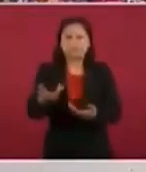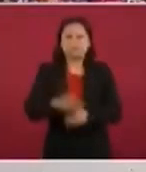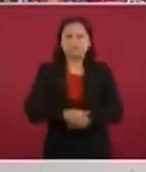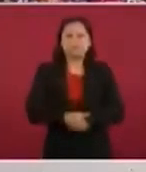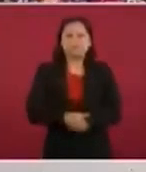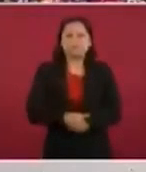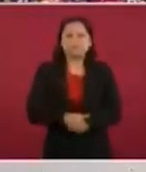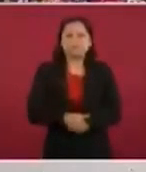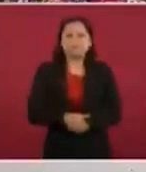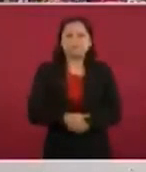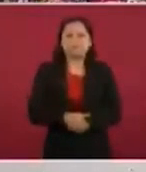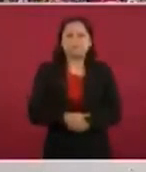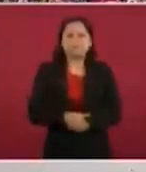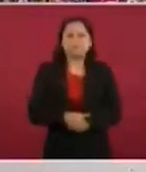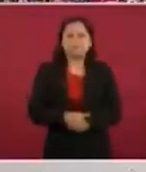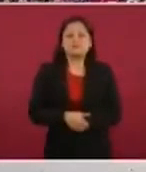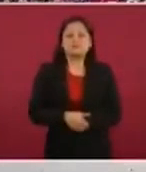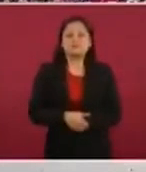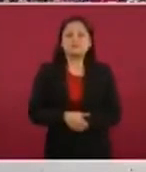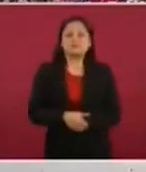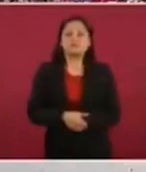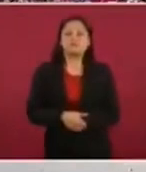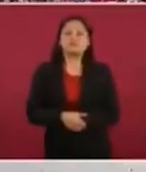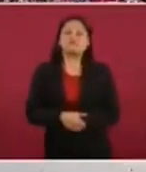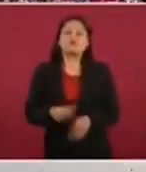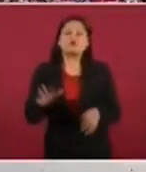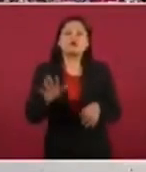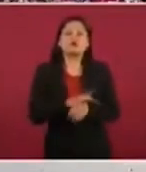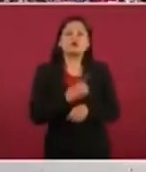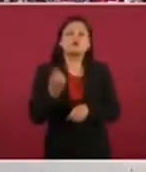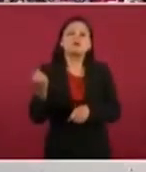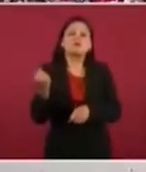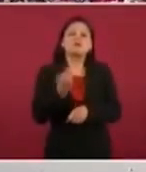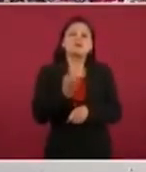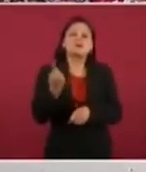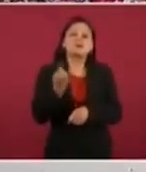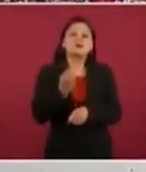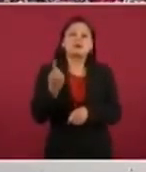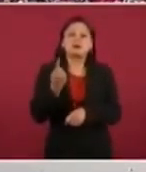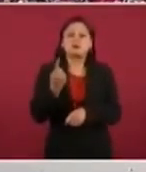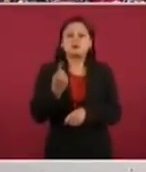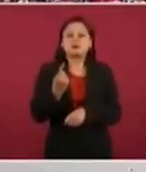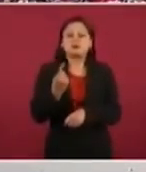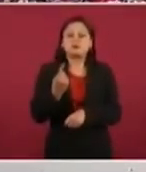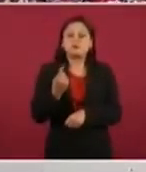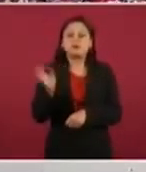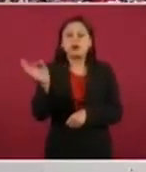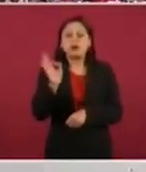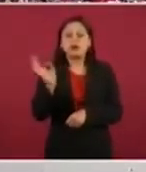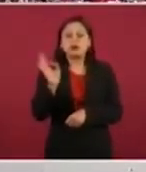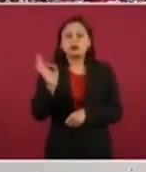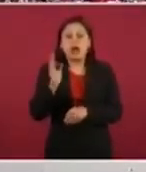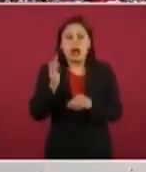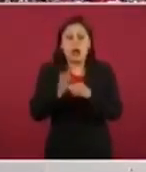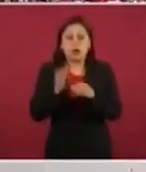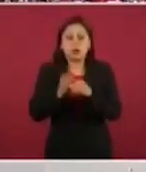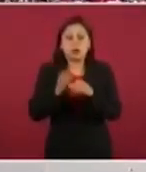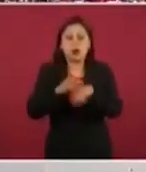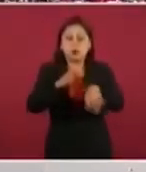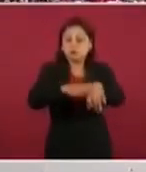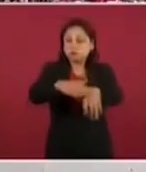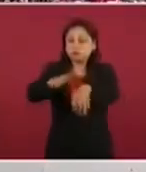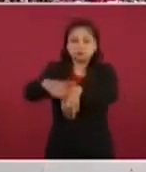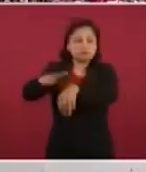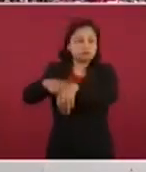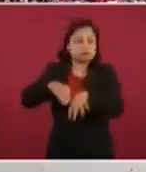porque sí reducimos bajamos el consumo de droga